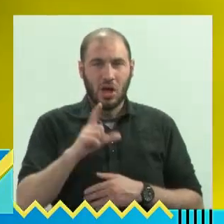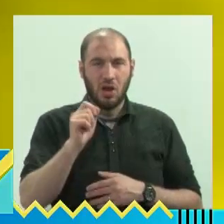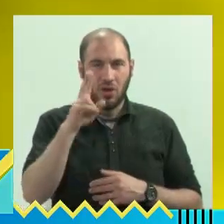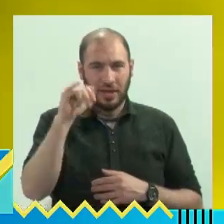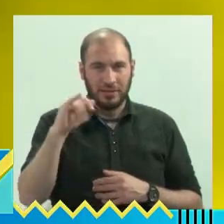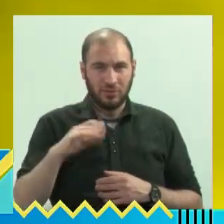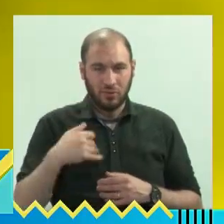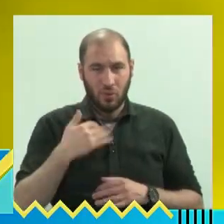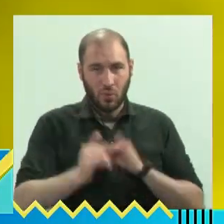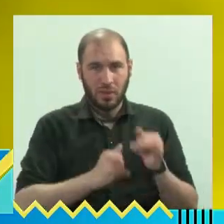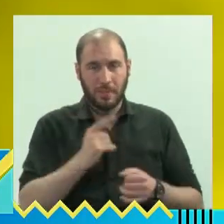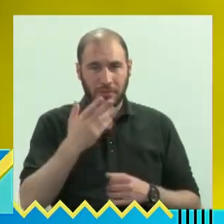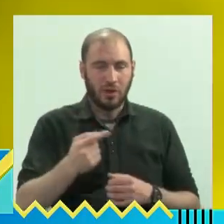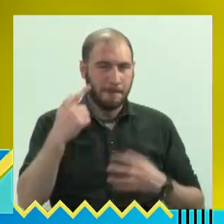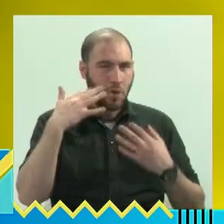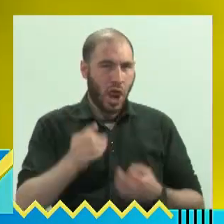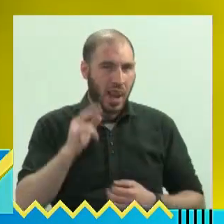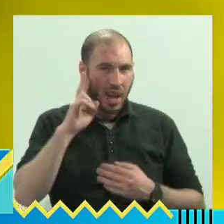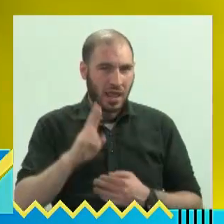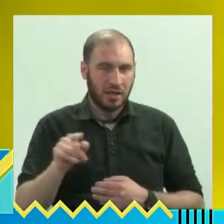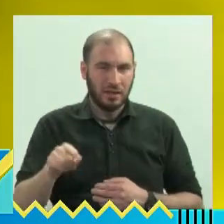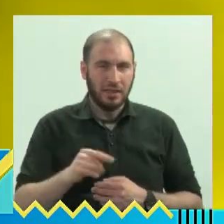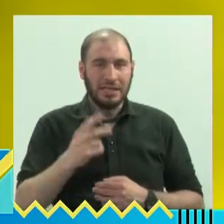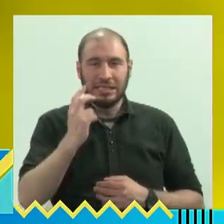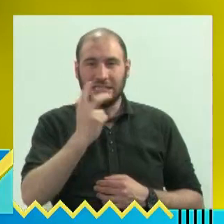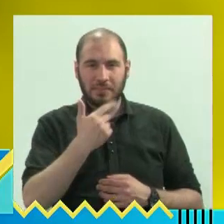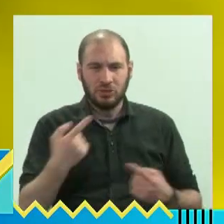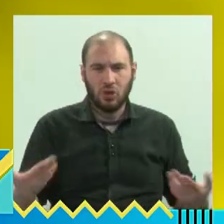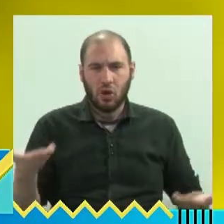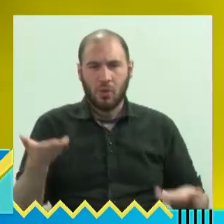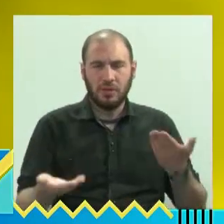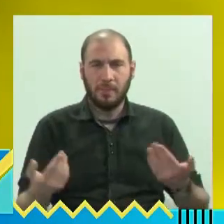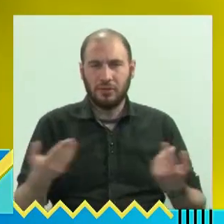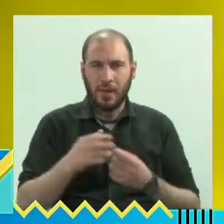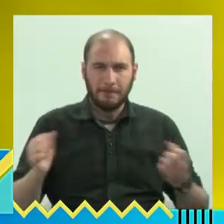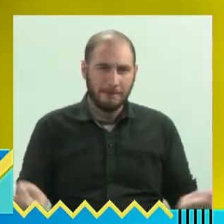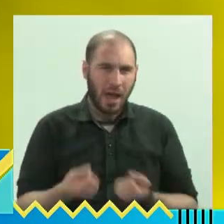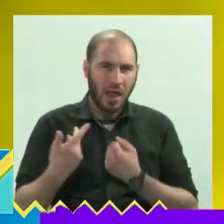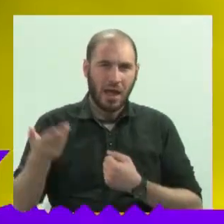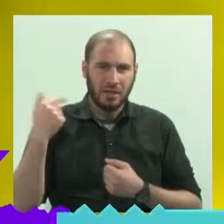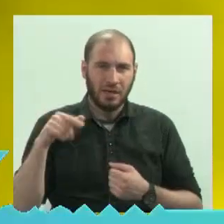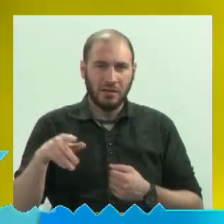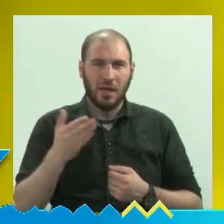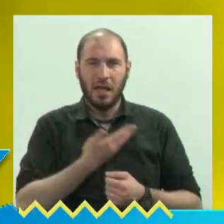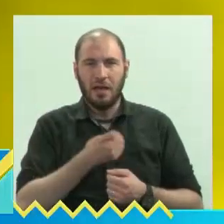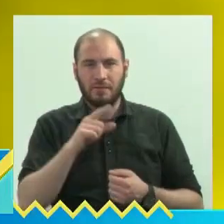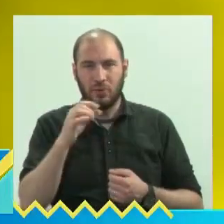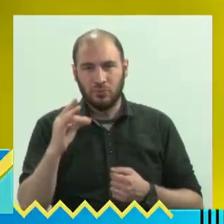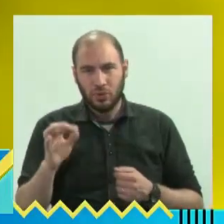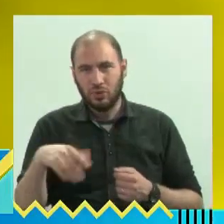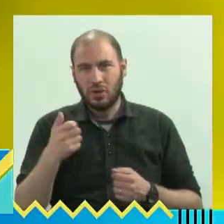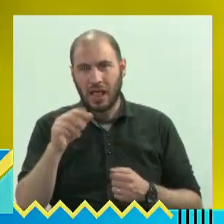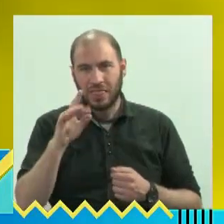de quien les contaba hoy, es un héroe moral que Sarmiento lo contrapone a los villanos, en ese momento para él, Facundo y Aldao,